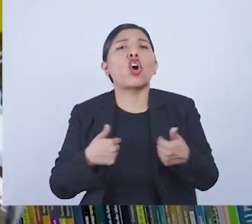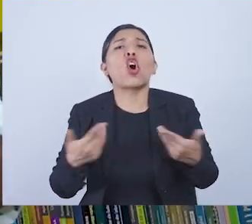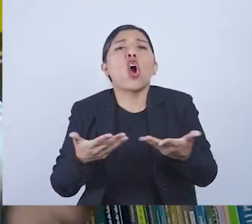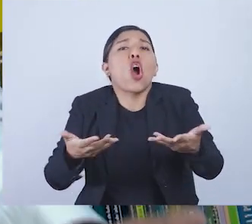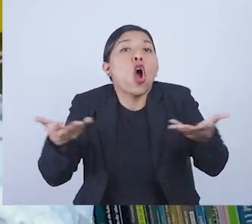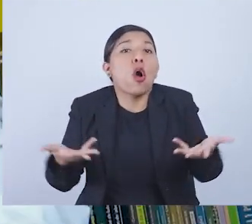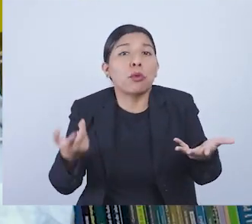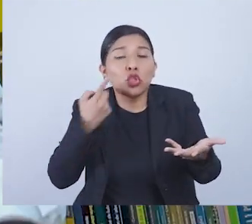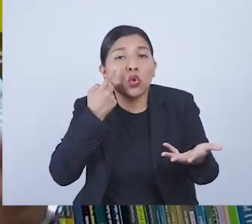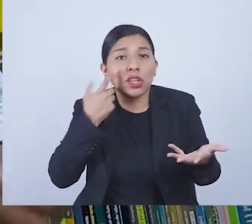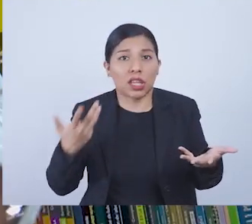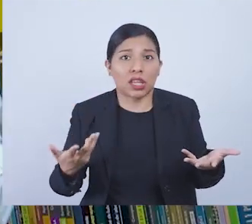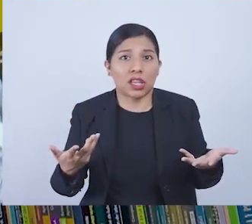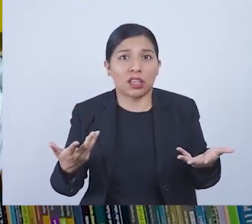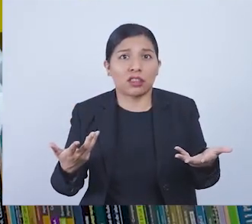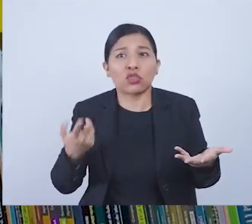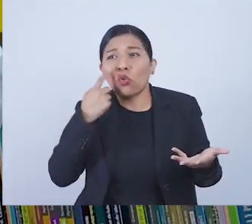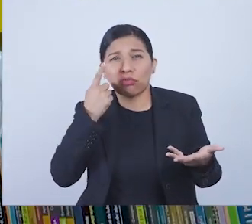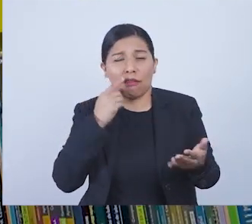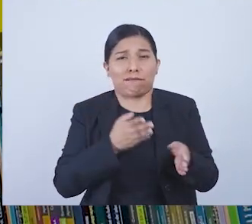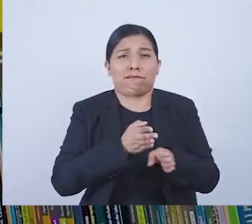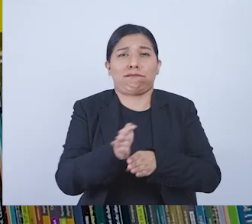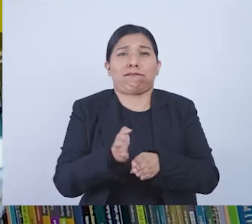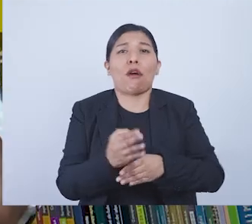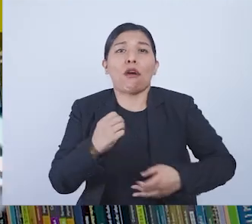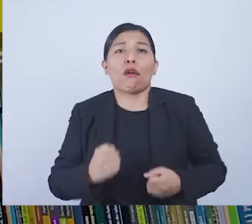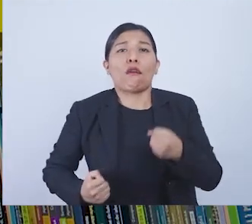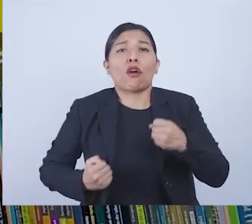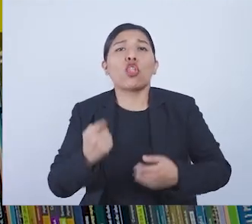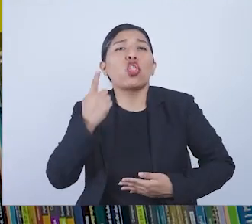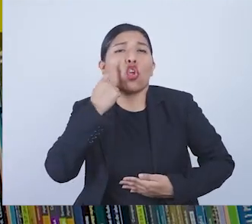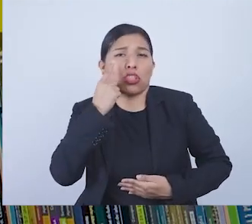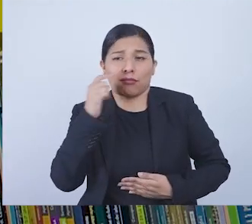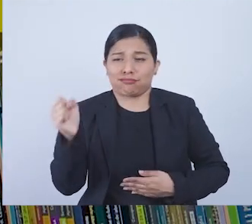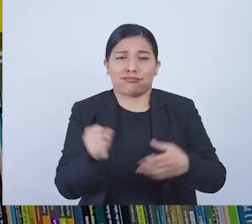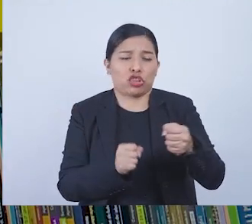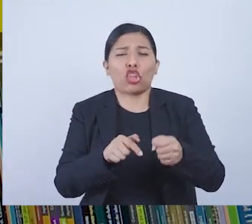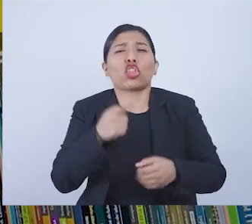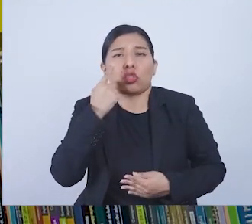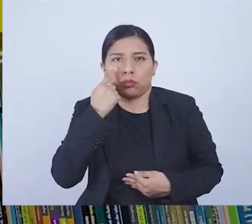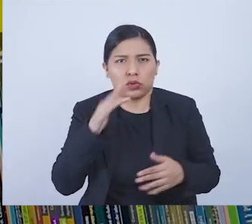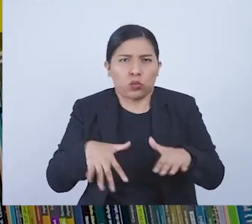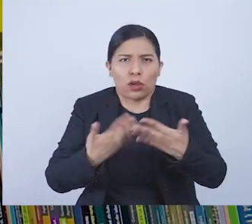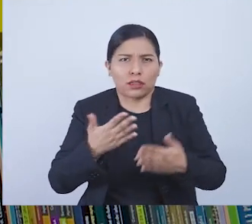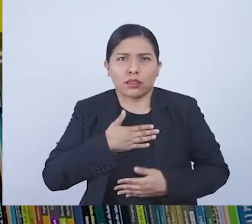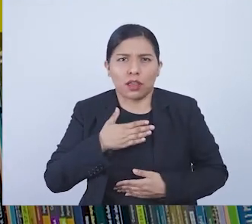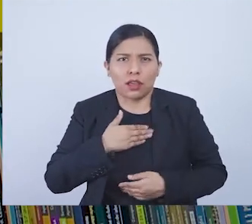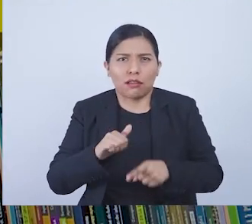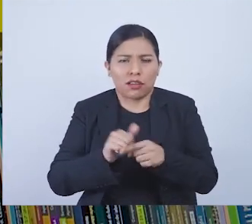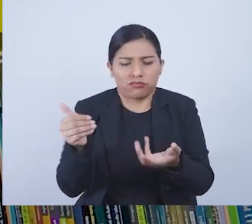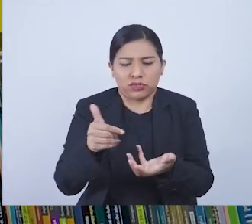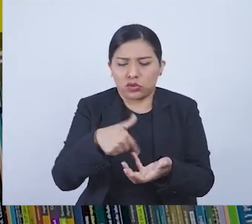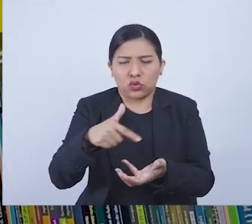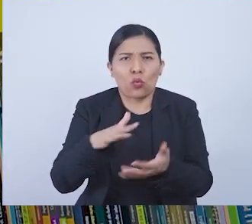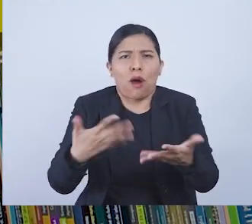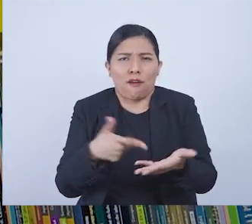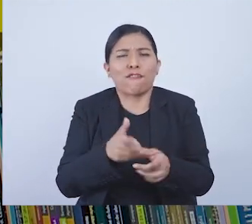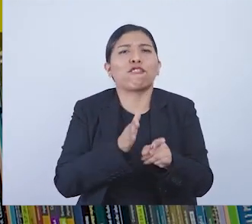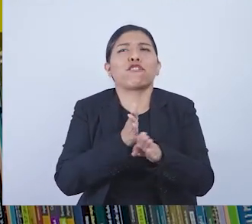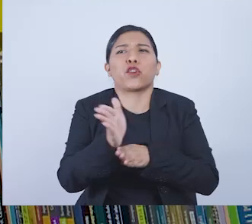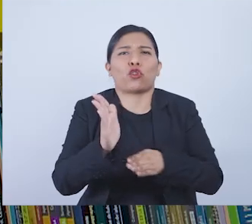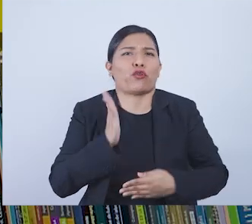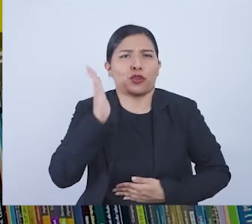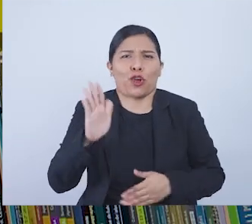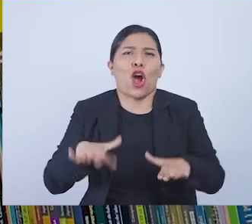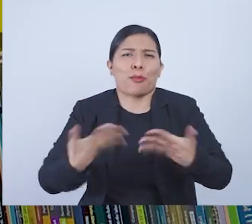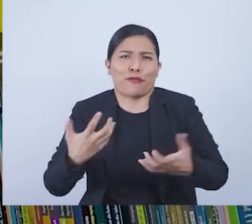Refiriéndose que dónde iban a salir atletas y gente en actividad física si no estaba la gente que los iba a formar.